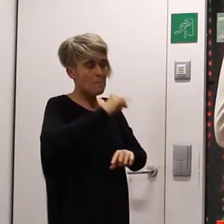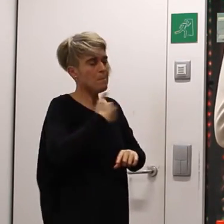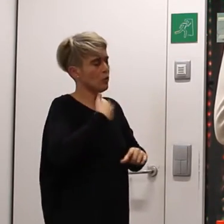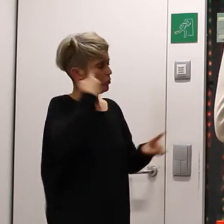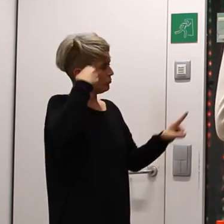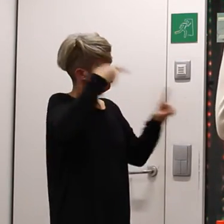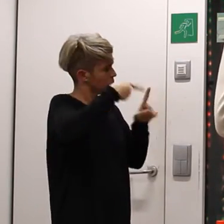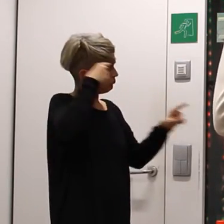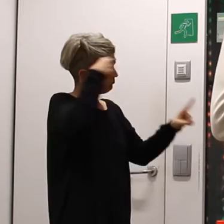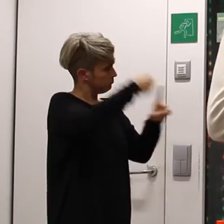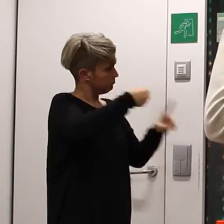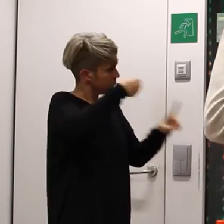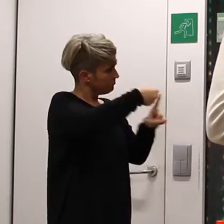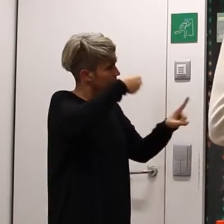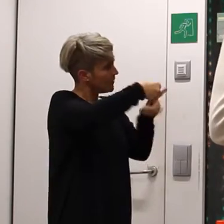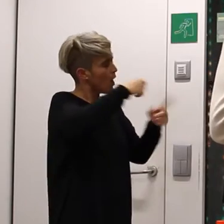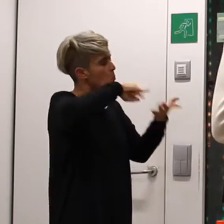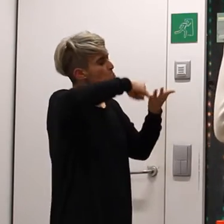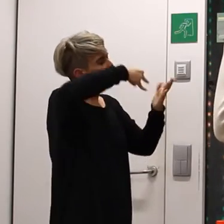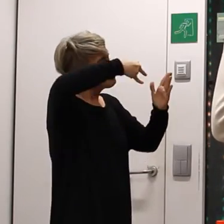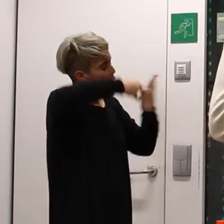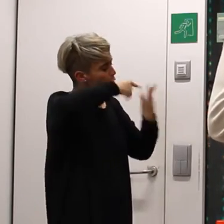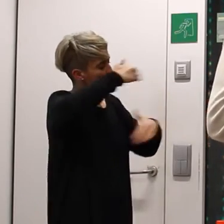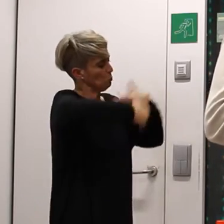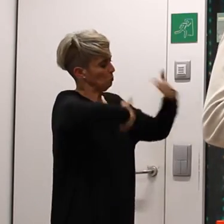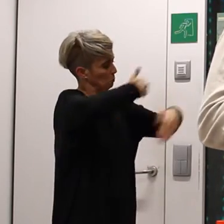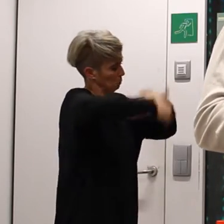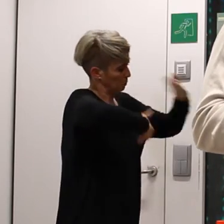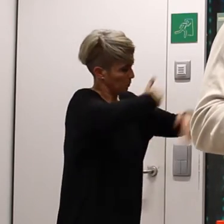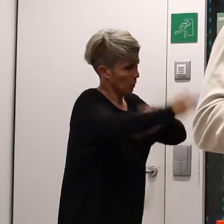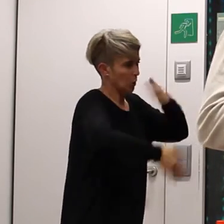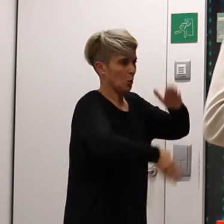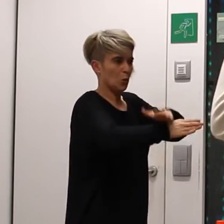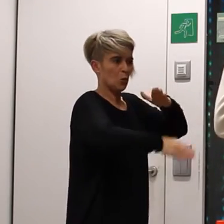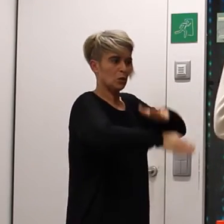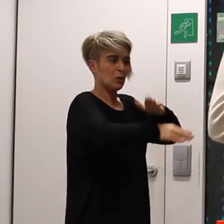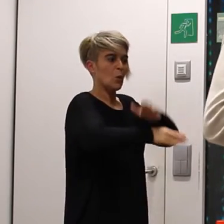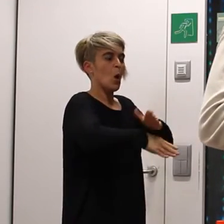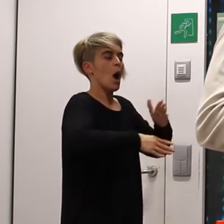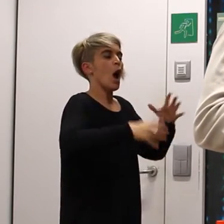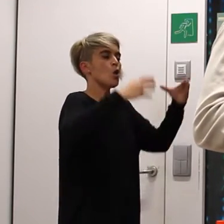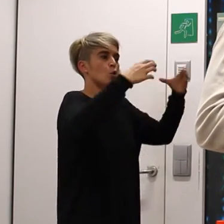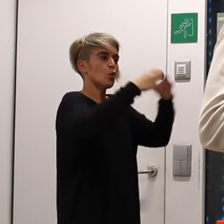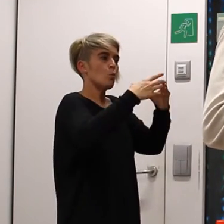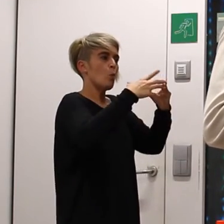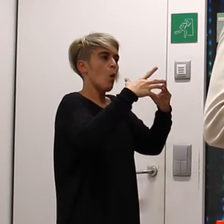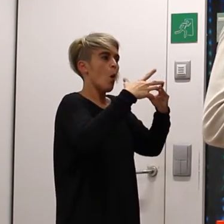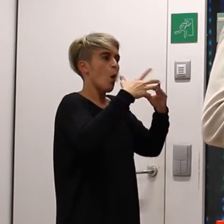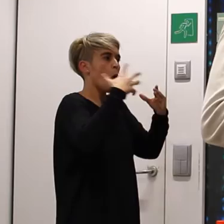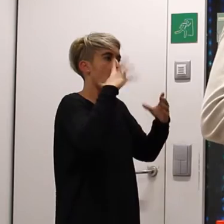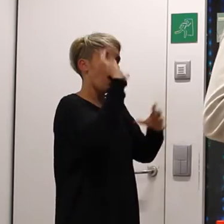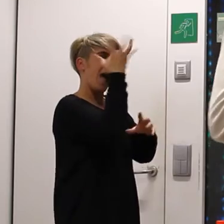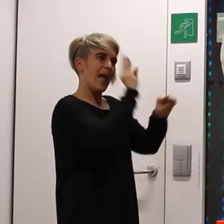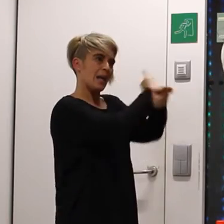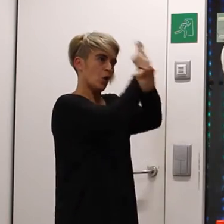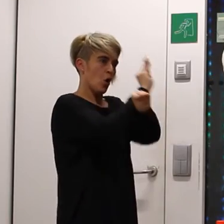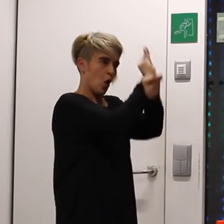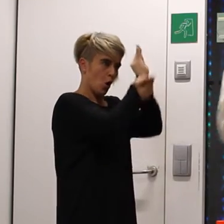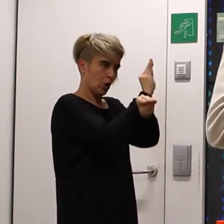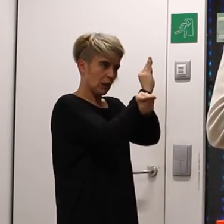llevando un grupo de ecologistas en Cataluña, que además fueron los pioneros de la energía eólica en